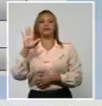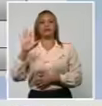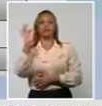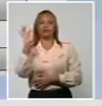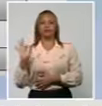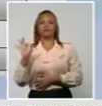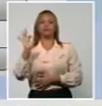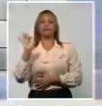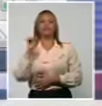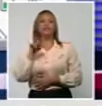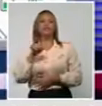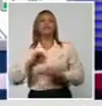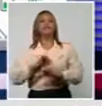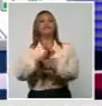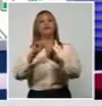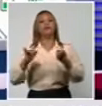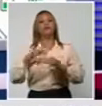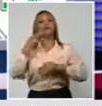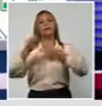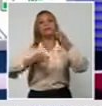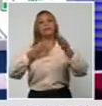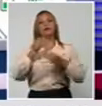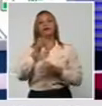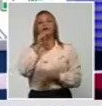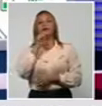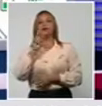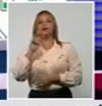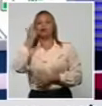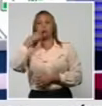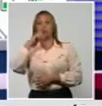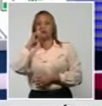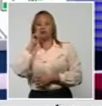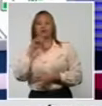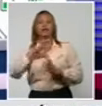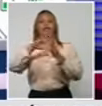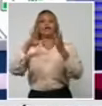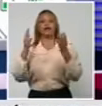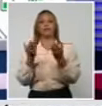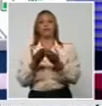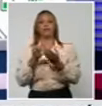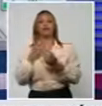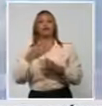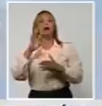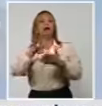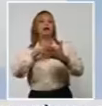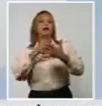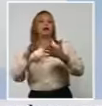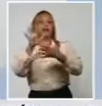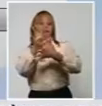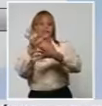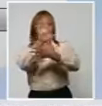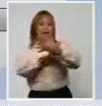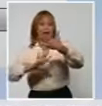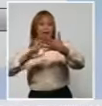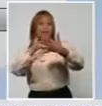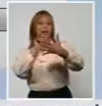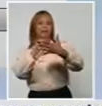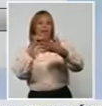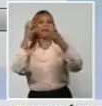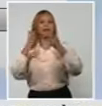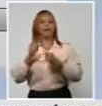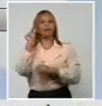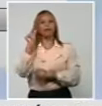información que refería el doctor Francisco Durán de lo que ocurre en el mundo. Vamos a revisar nuestra área geográfica en las Américas. Como cantidad de casos confirmados